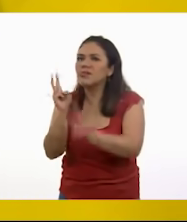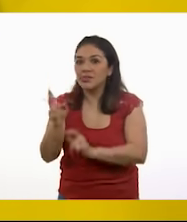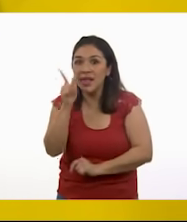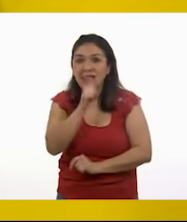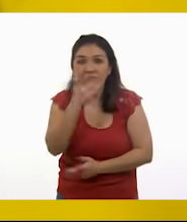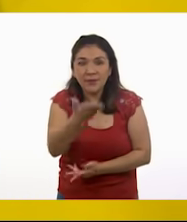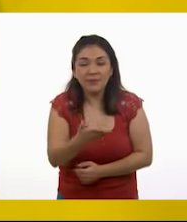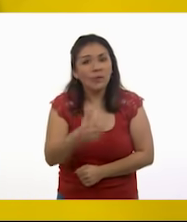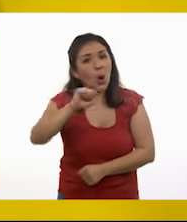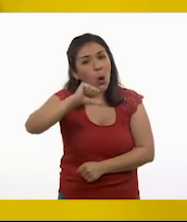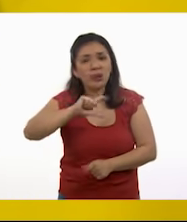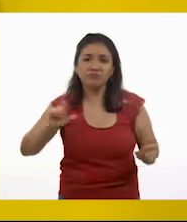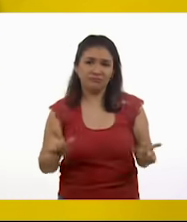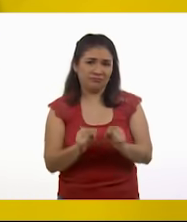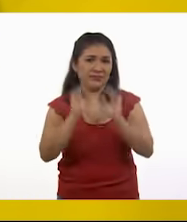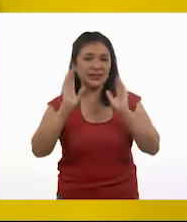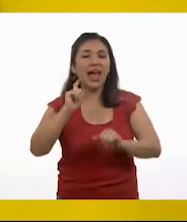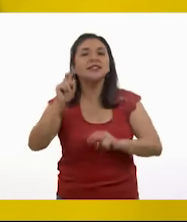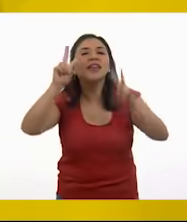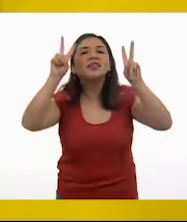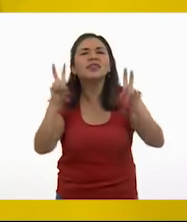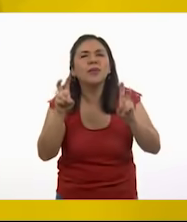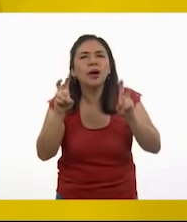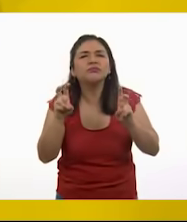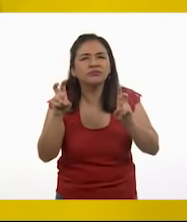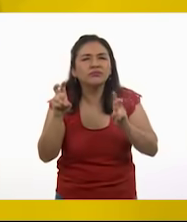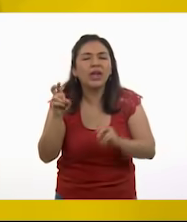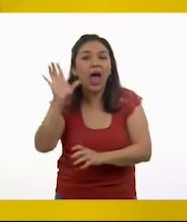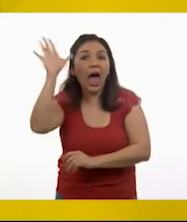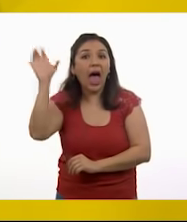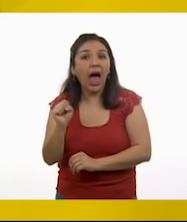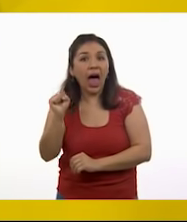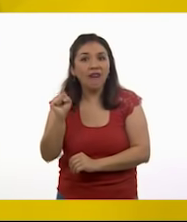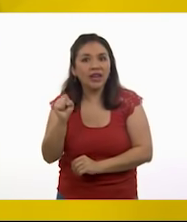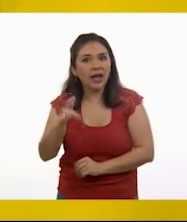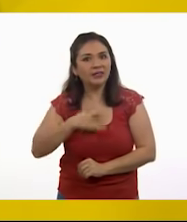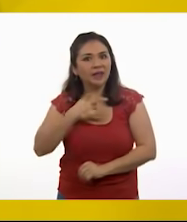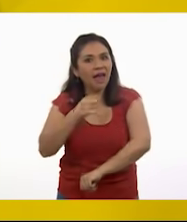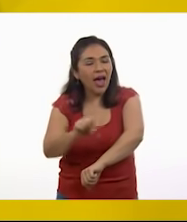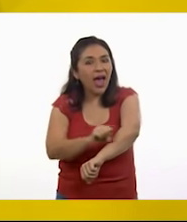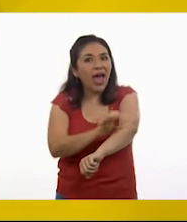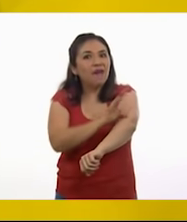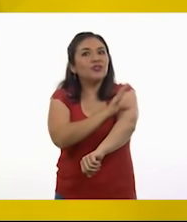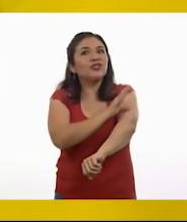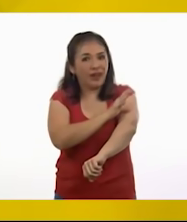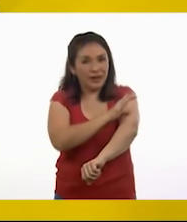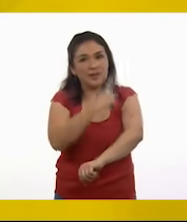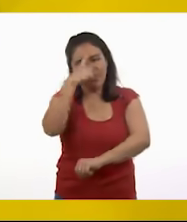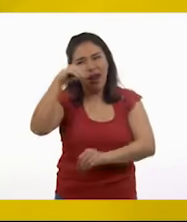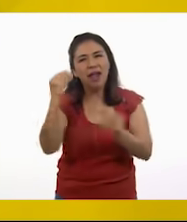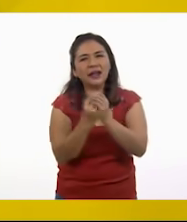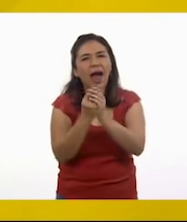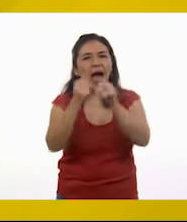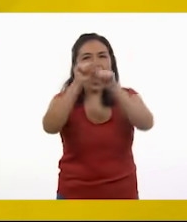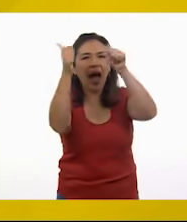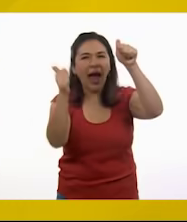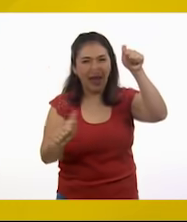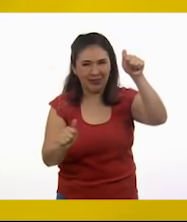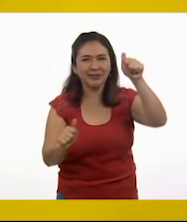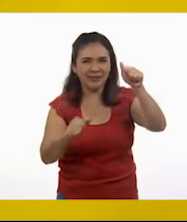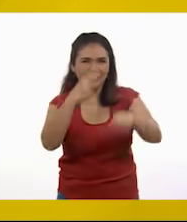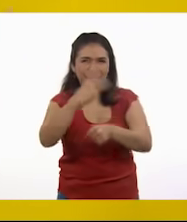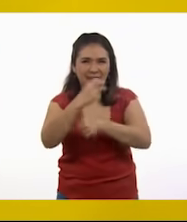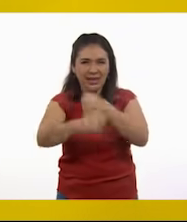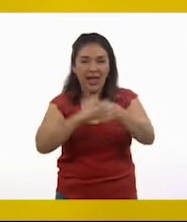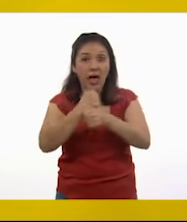por hoy hemos terminado con el tema áfrica emociones en acción de la asignatura de artes de tercer